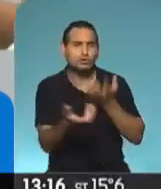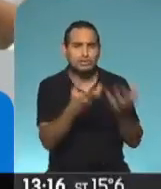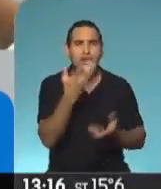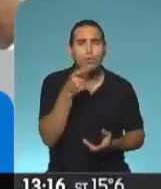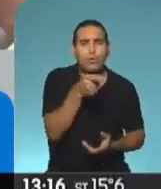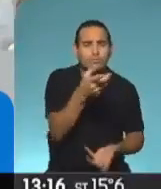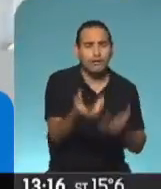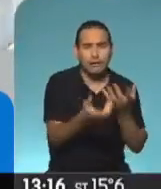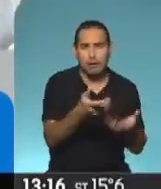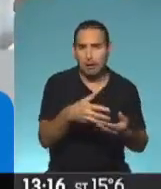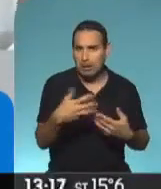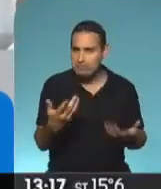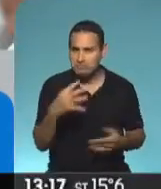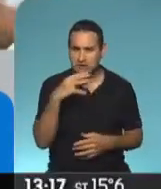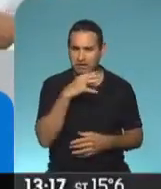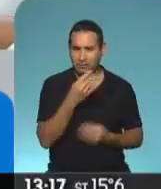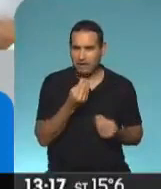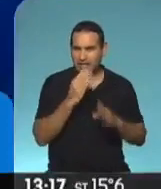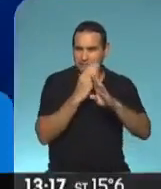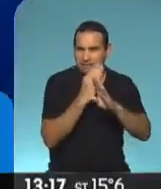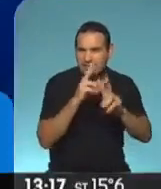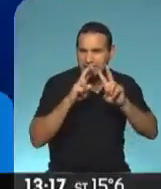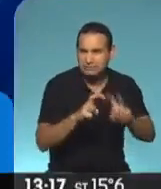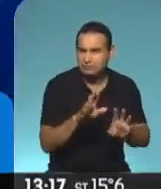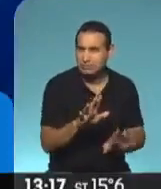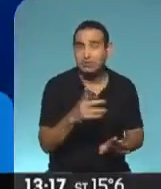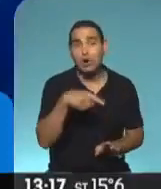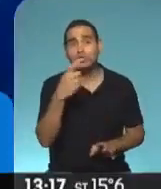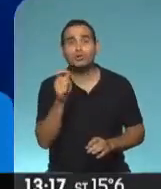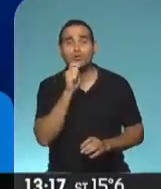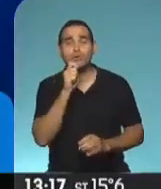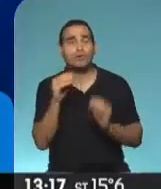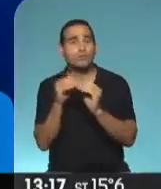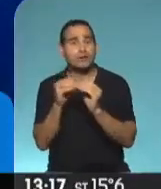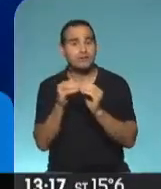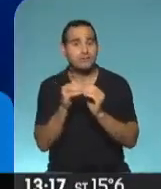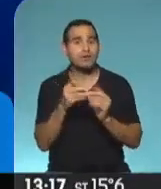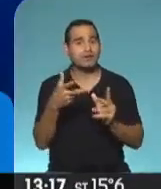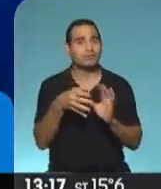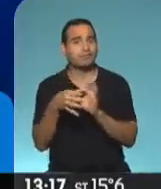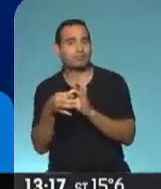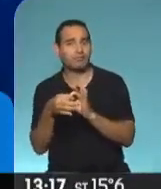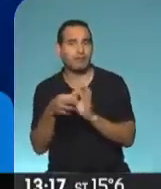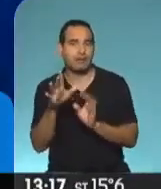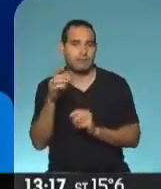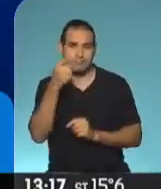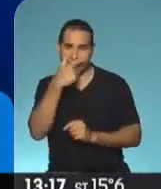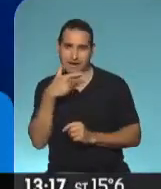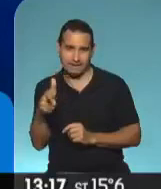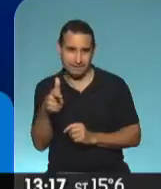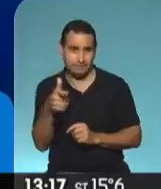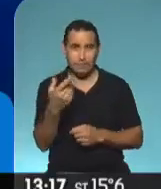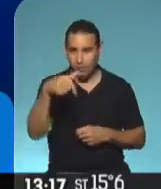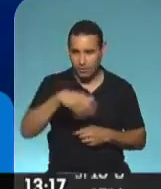la cocina. No se entendía. Y también bien, algunos ¿no? colegas a los que se indica directamente muy cercanos a la gestión macrista. Decimos, y lo comentábamos